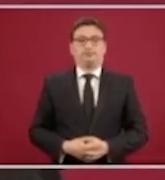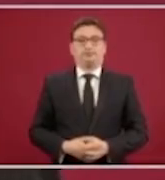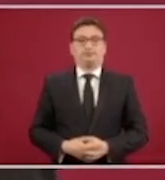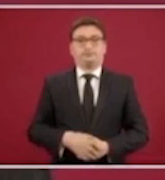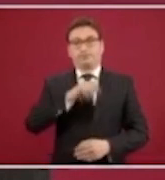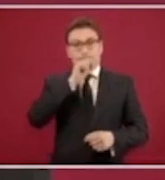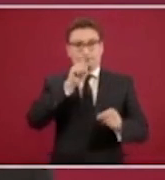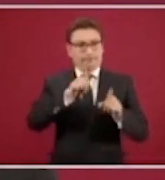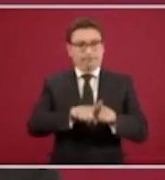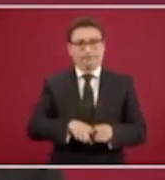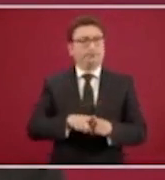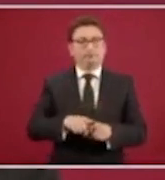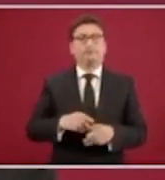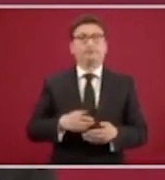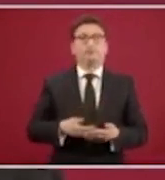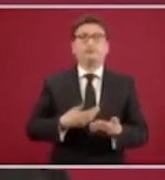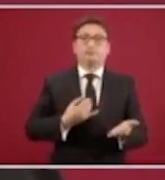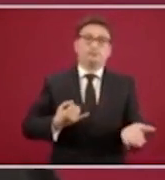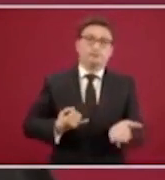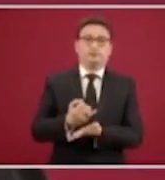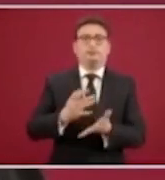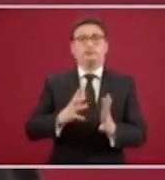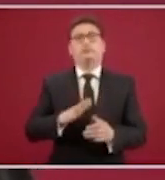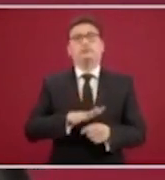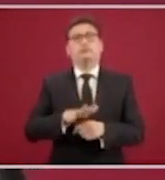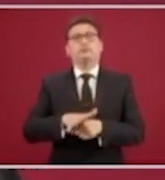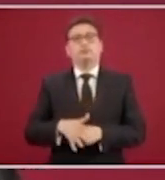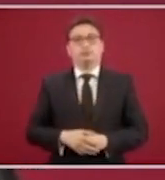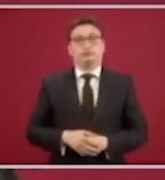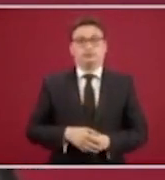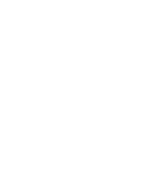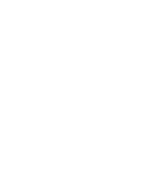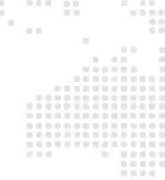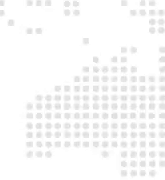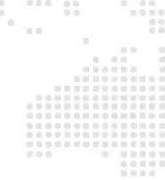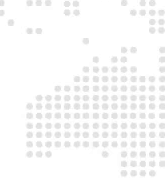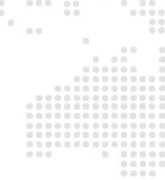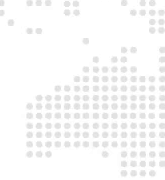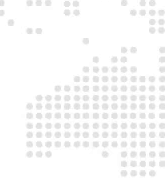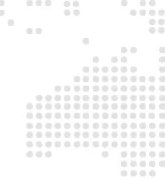de la decisión de no cobrar aguinaldo